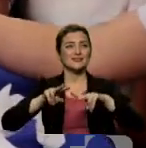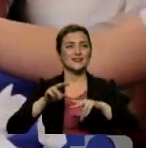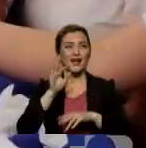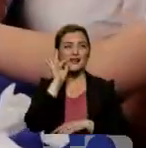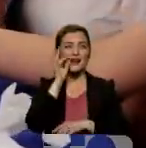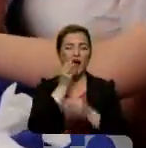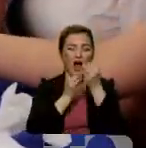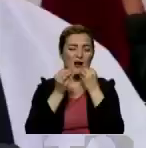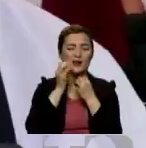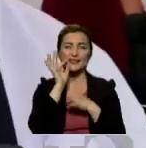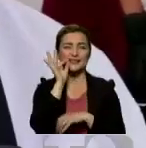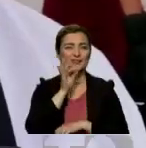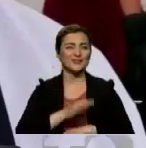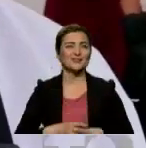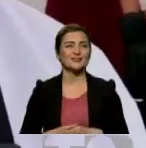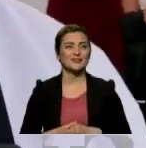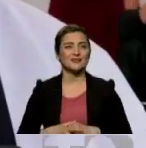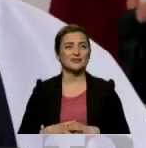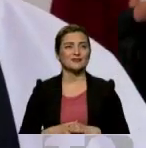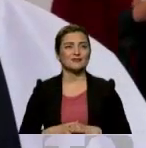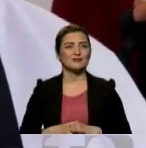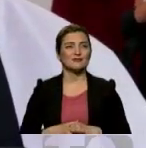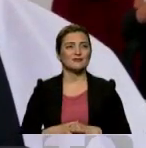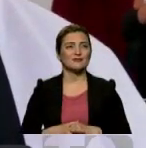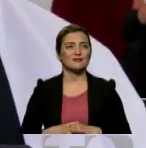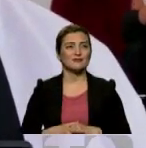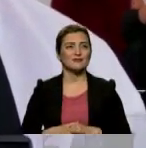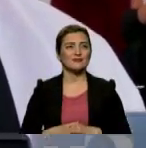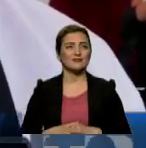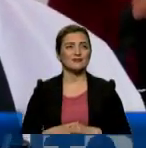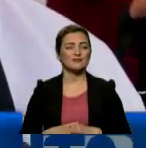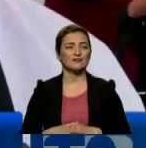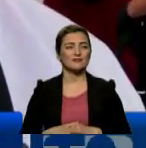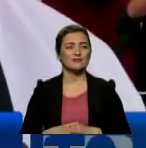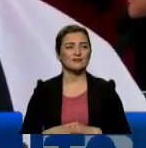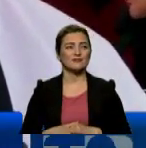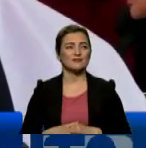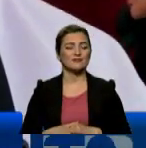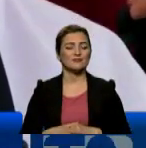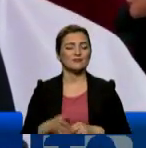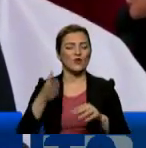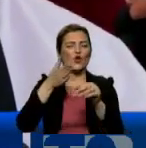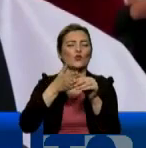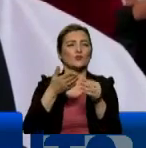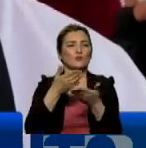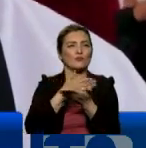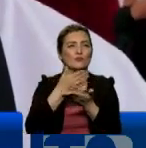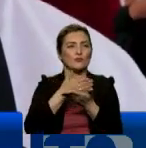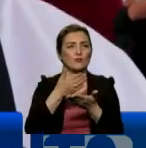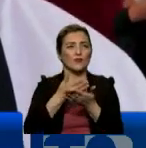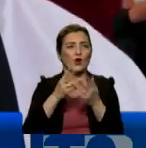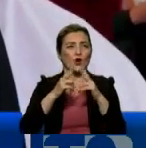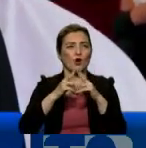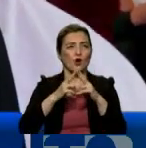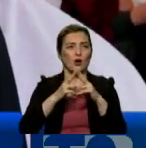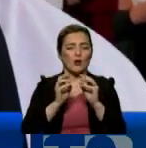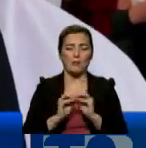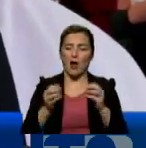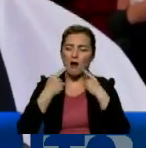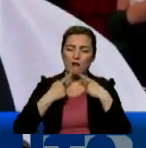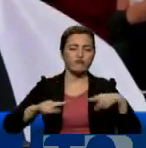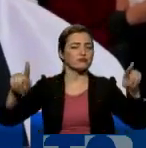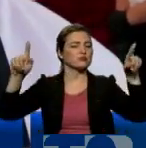de los asistentes. Porque el objetivo en sí es que nuestra gastronomía se haga conocer mucho